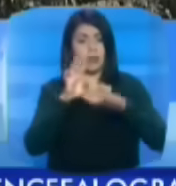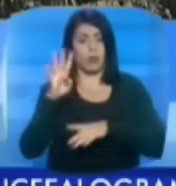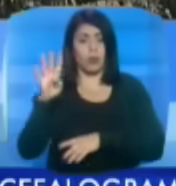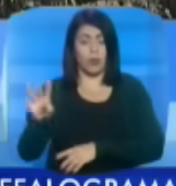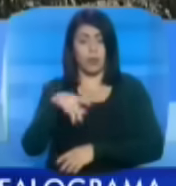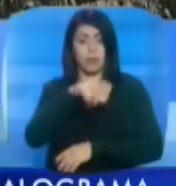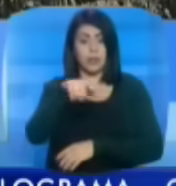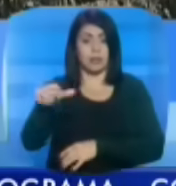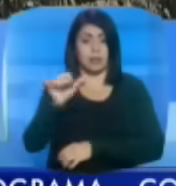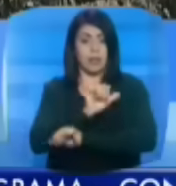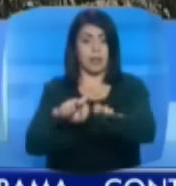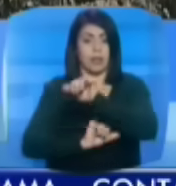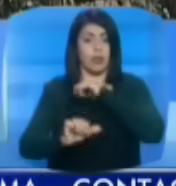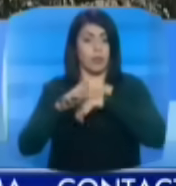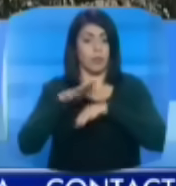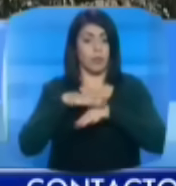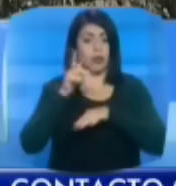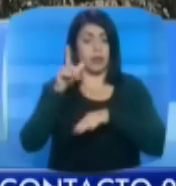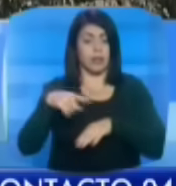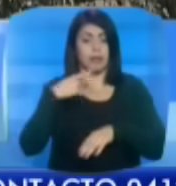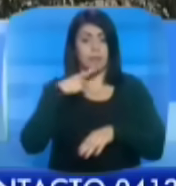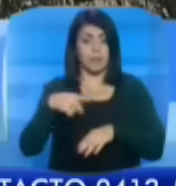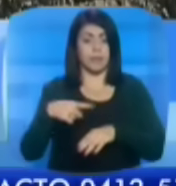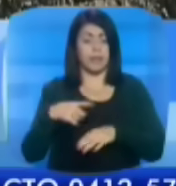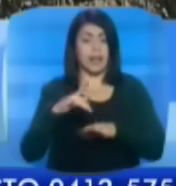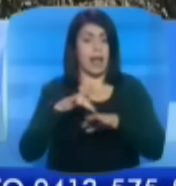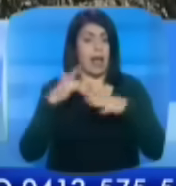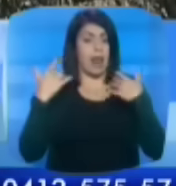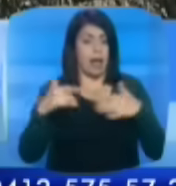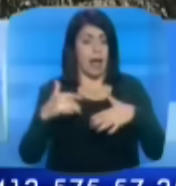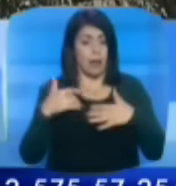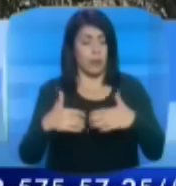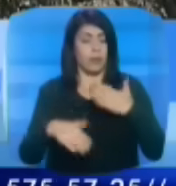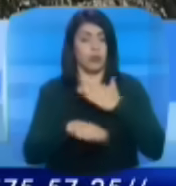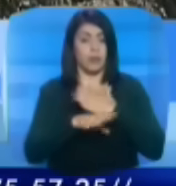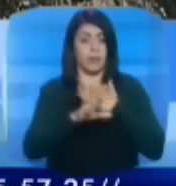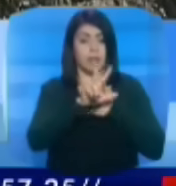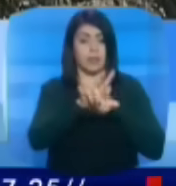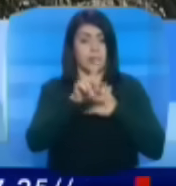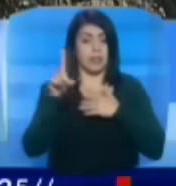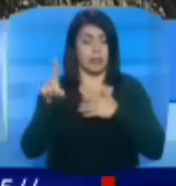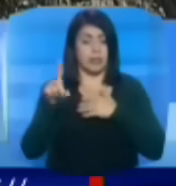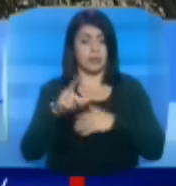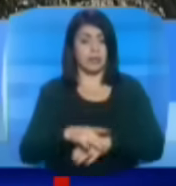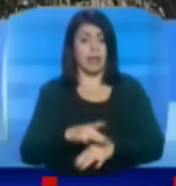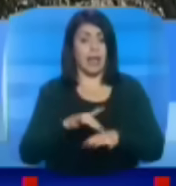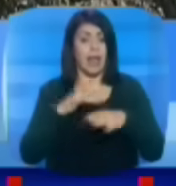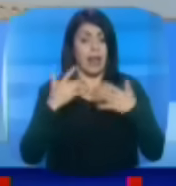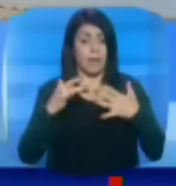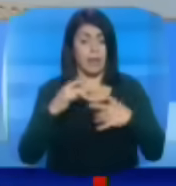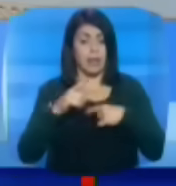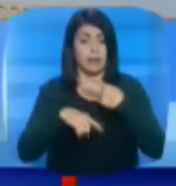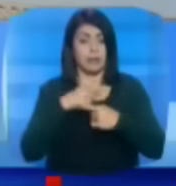personas resultaron heridas, incluida una en estado crítico y 31 en gravedad. Por estos hechos,